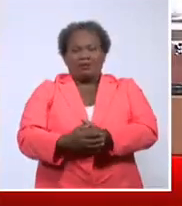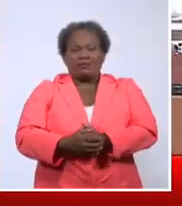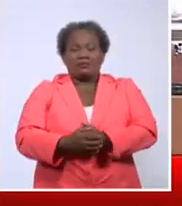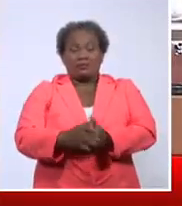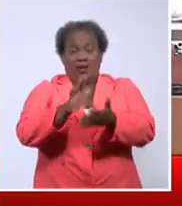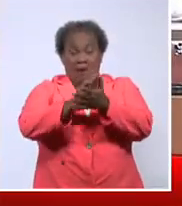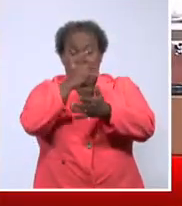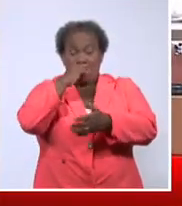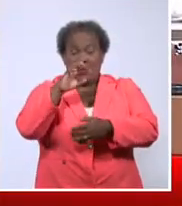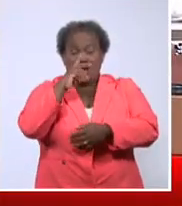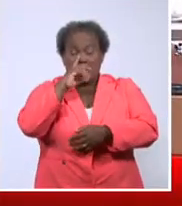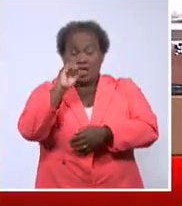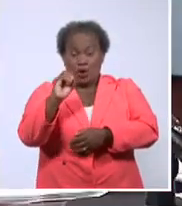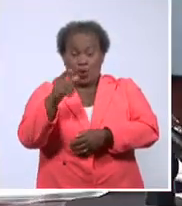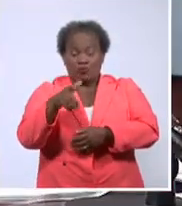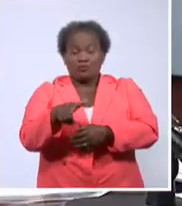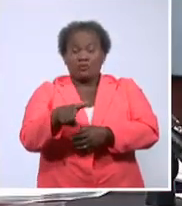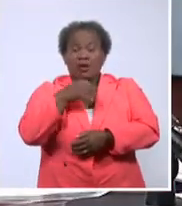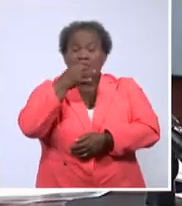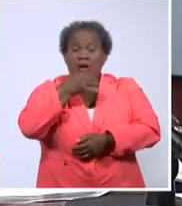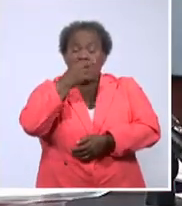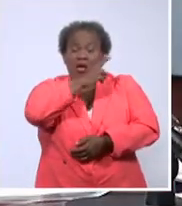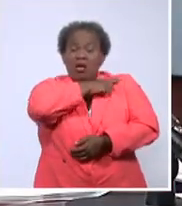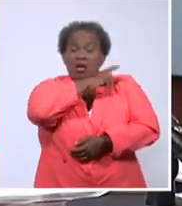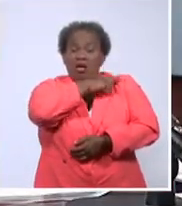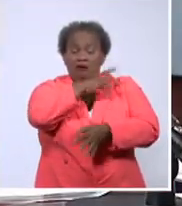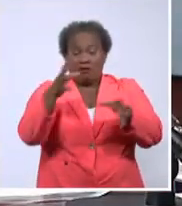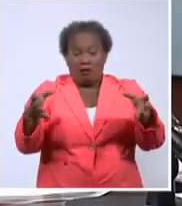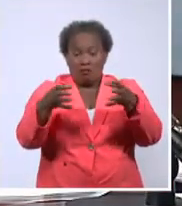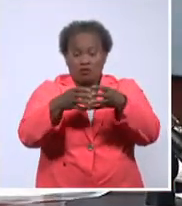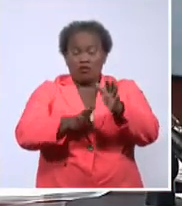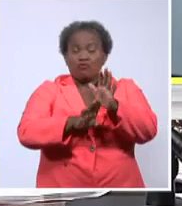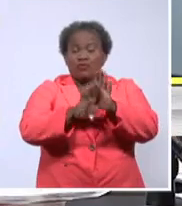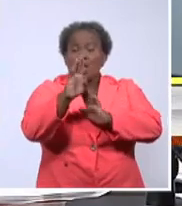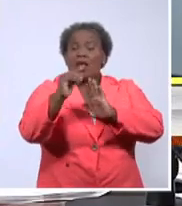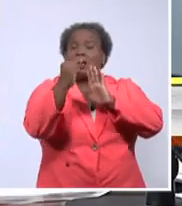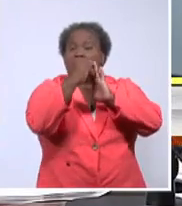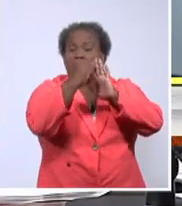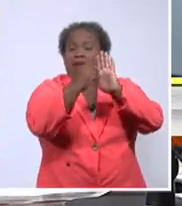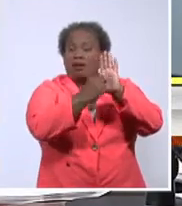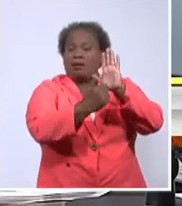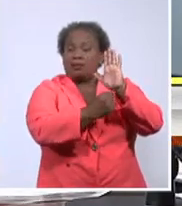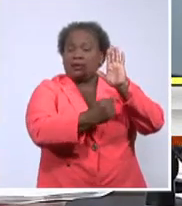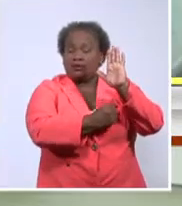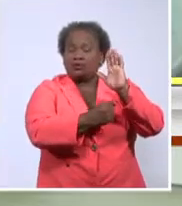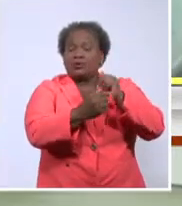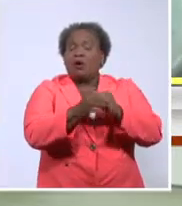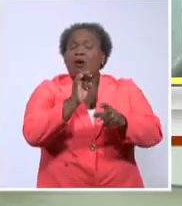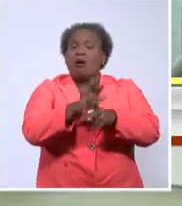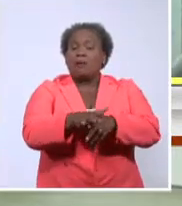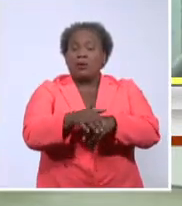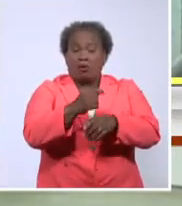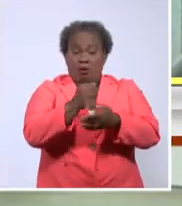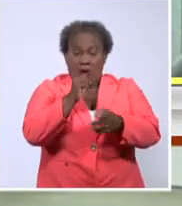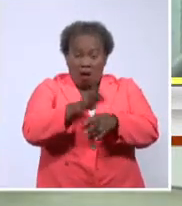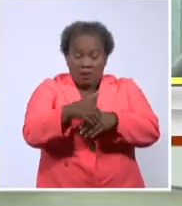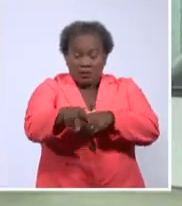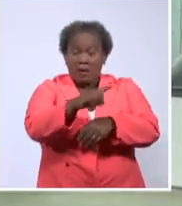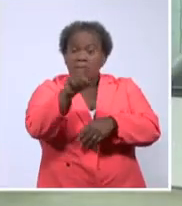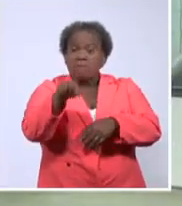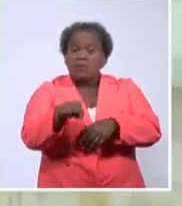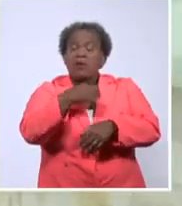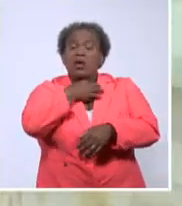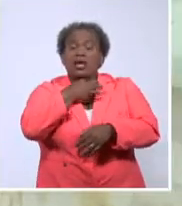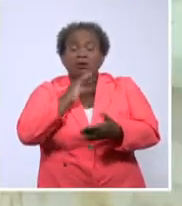Marino Murillo Jorge, jefe de la Comisión de Implementación y Desarrollo de los Lineamientos, reiteró que a partir del 1 de enero se elimina el